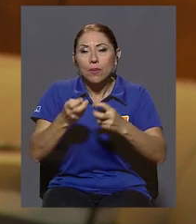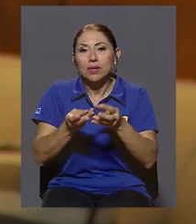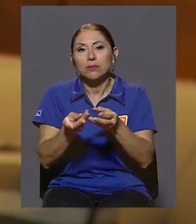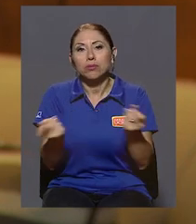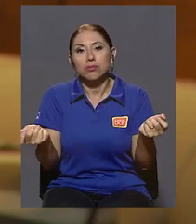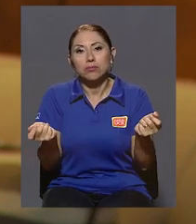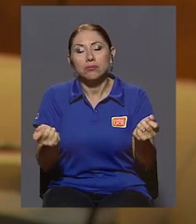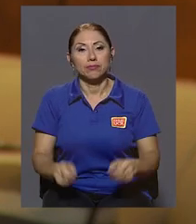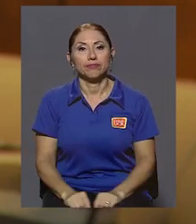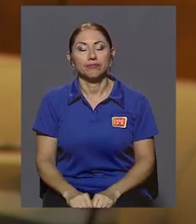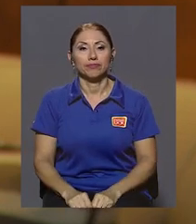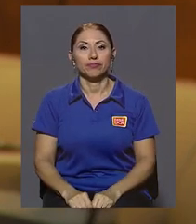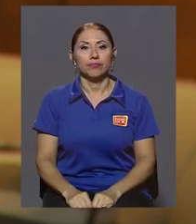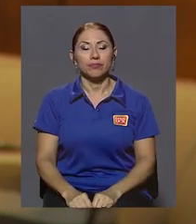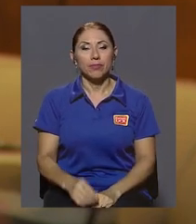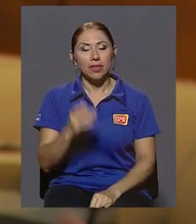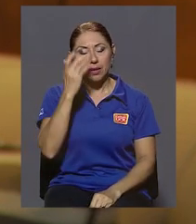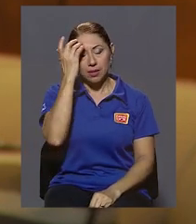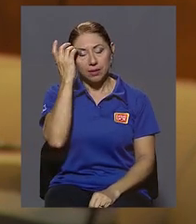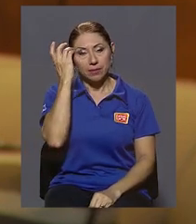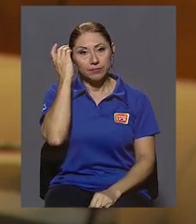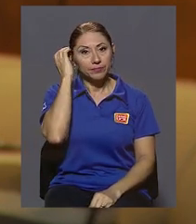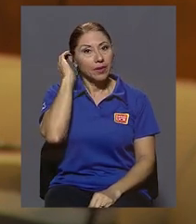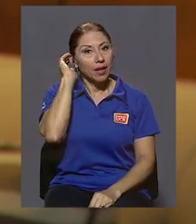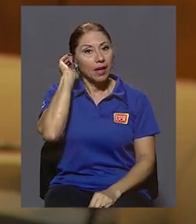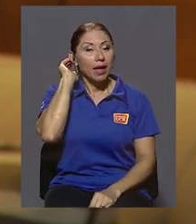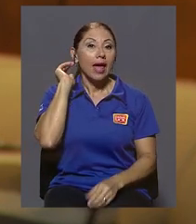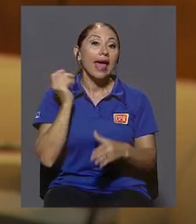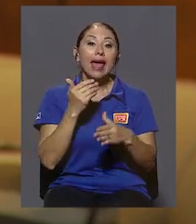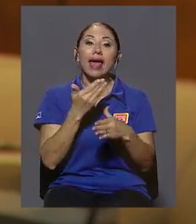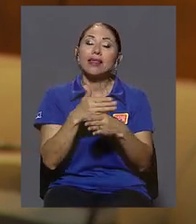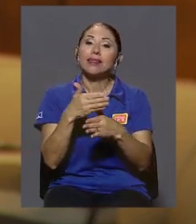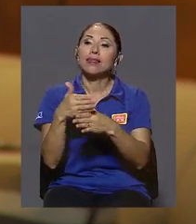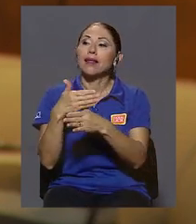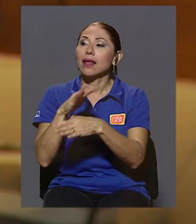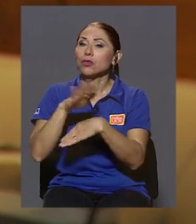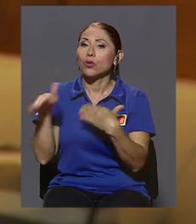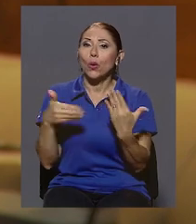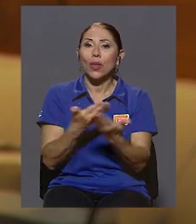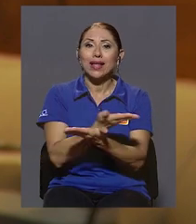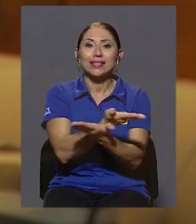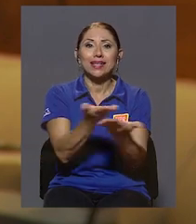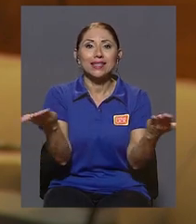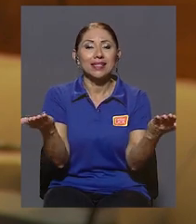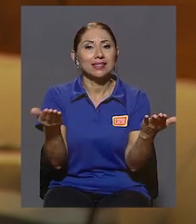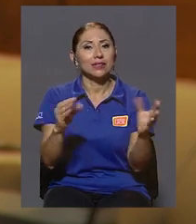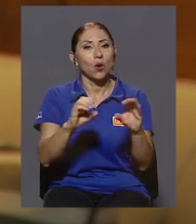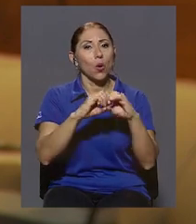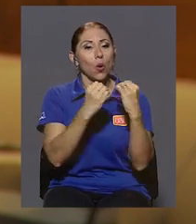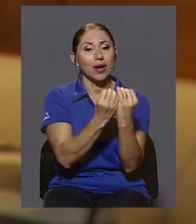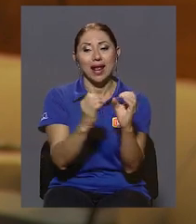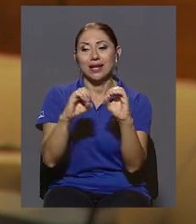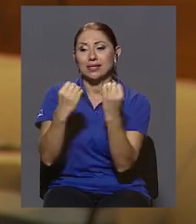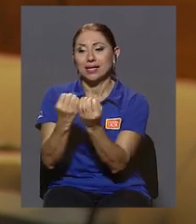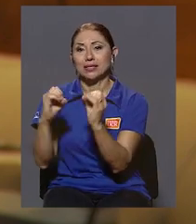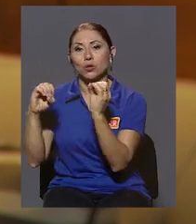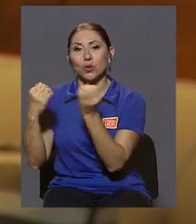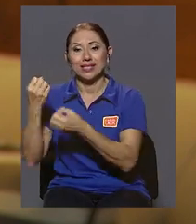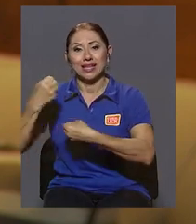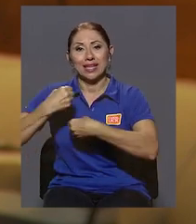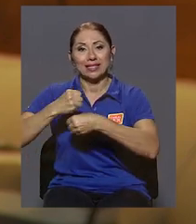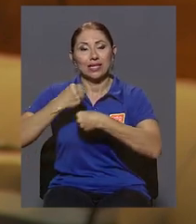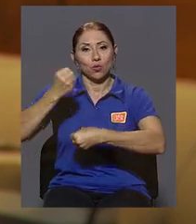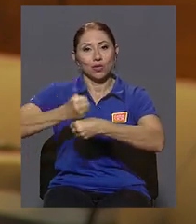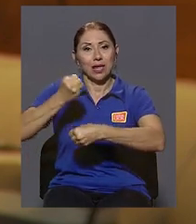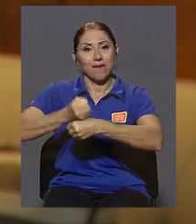sufrimos. Entre todas esas organizaciones que tuvieron un trabajo